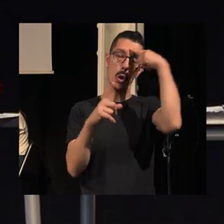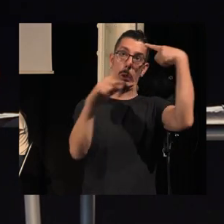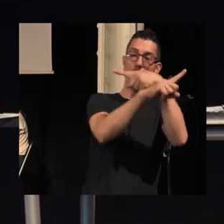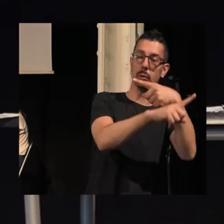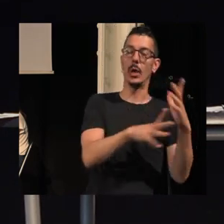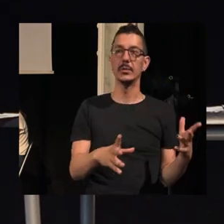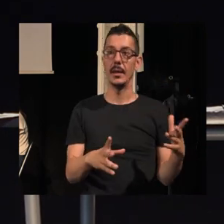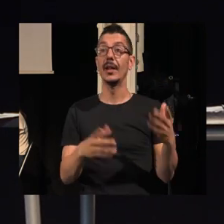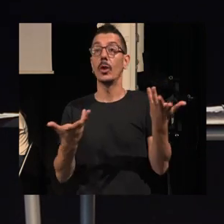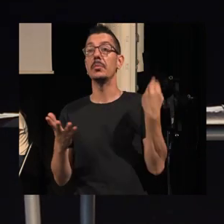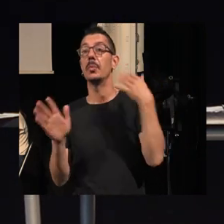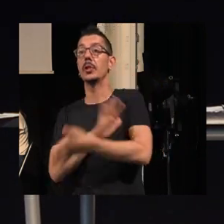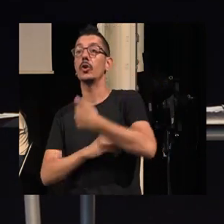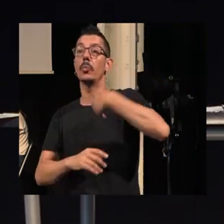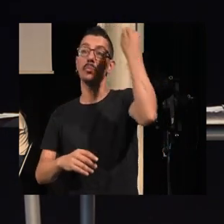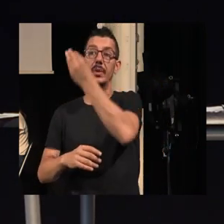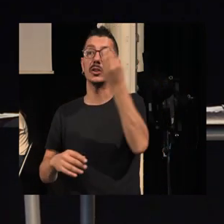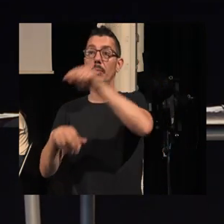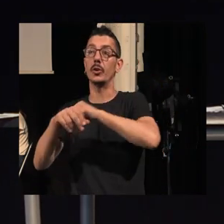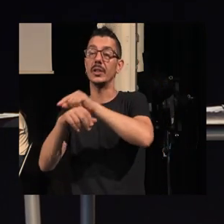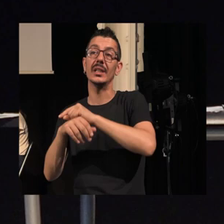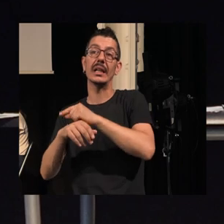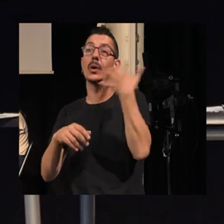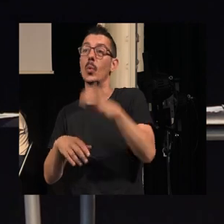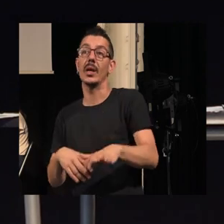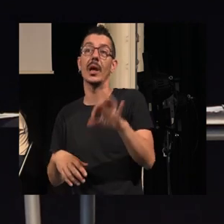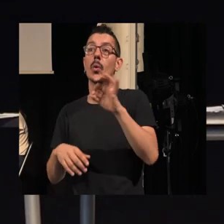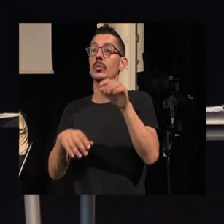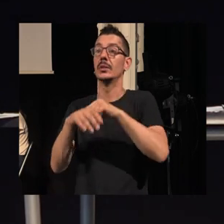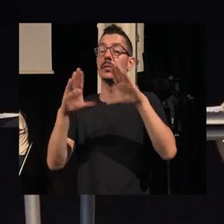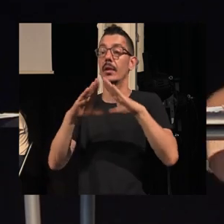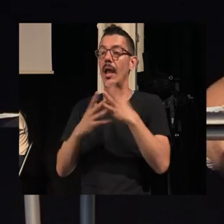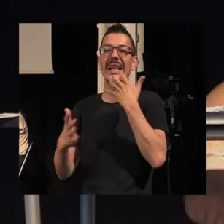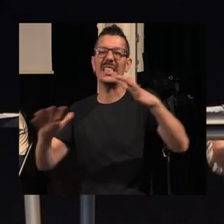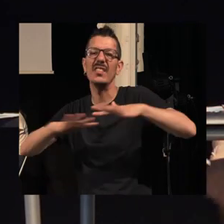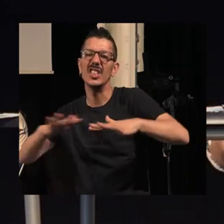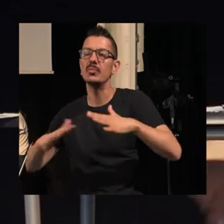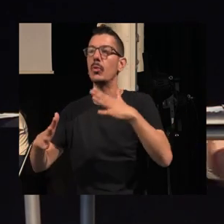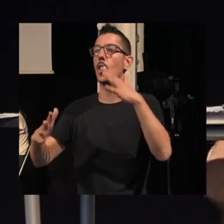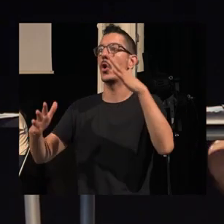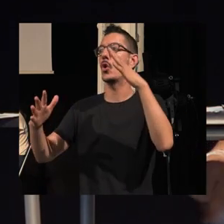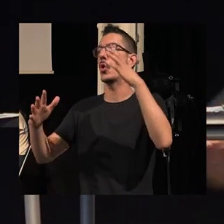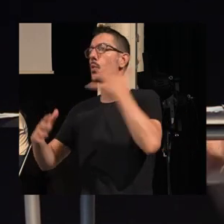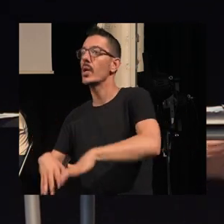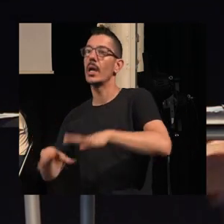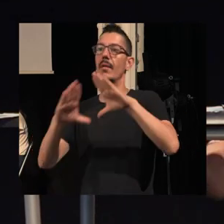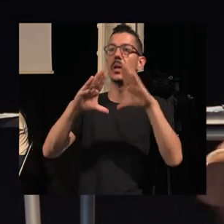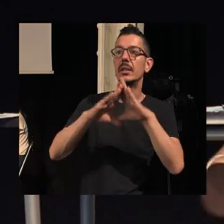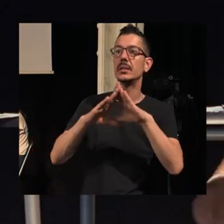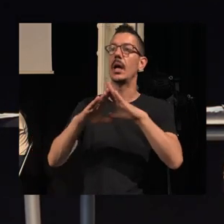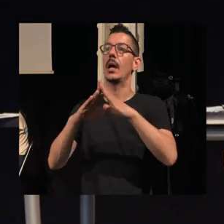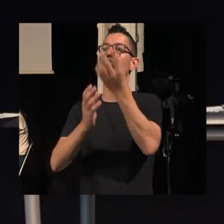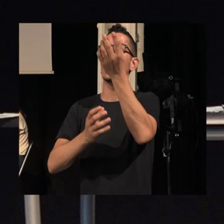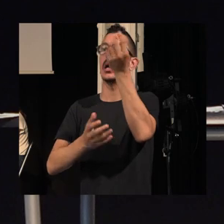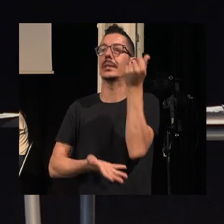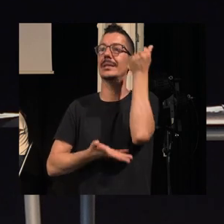feminista. Hay mujeres, el feminismo, el activismo queer, el activismo feminista, el activismo